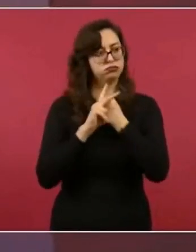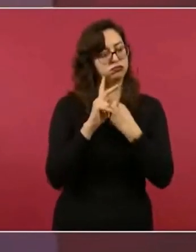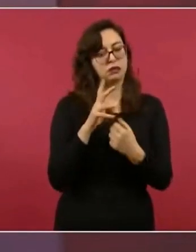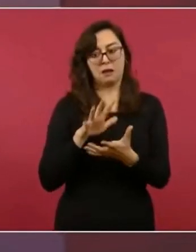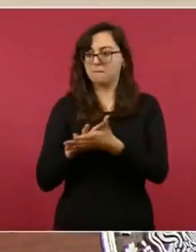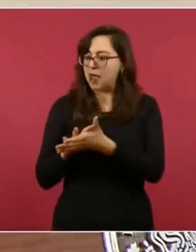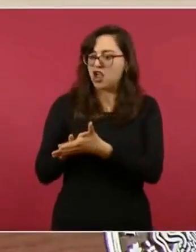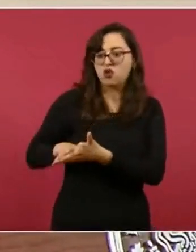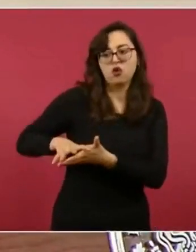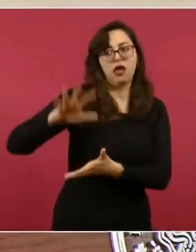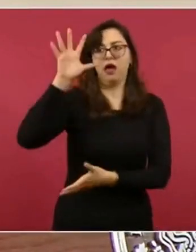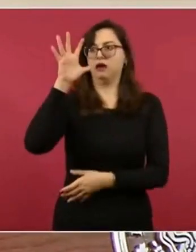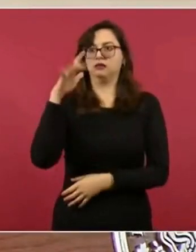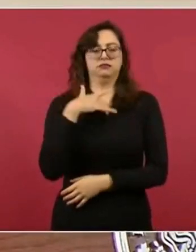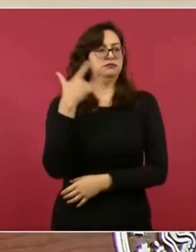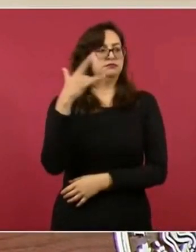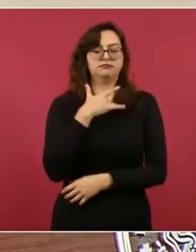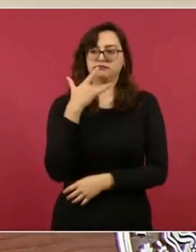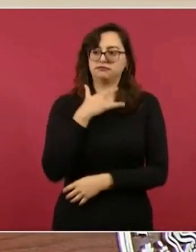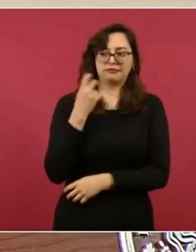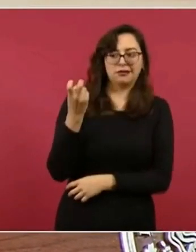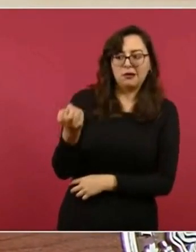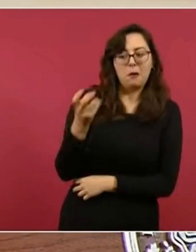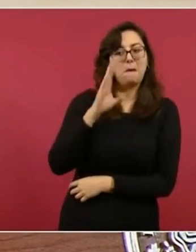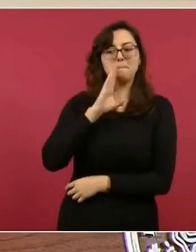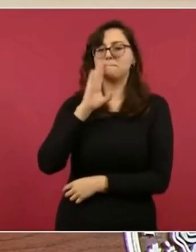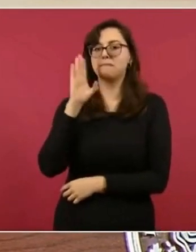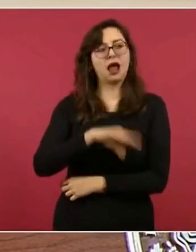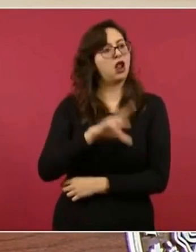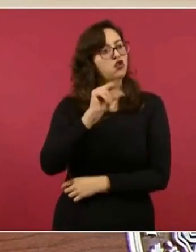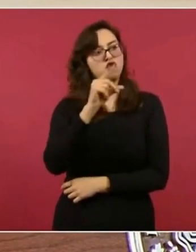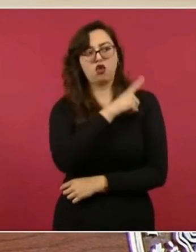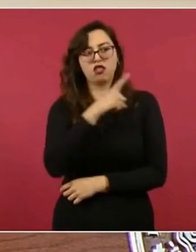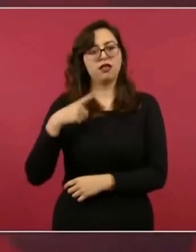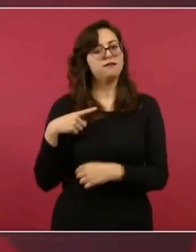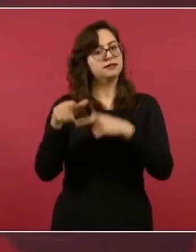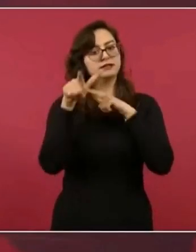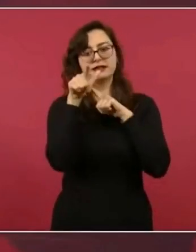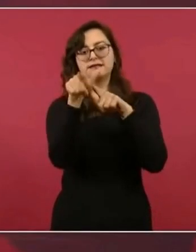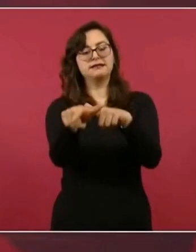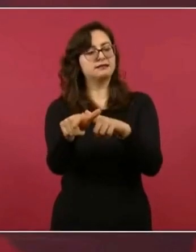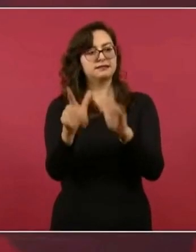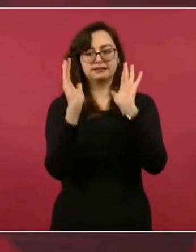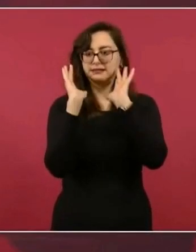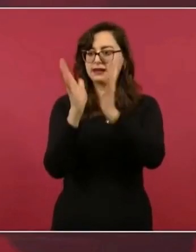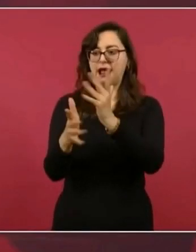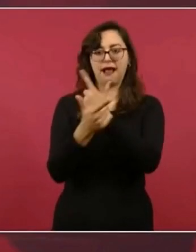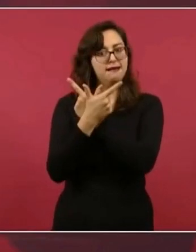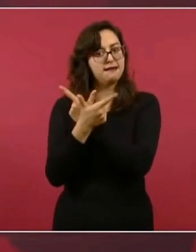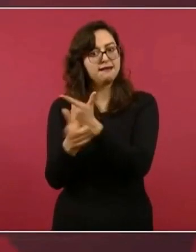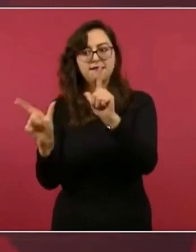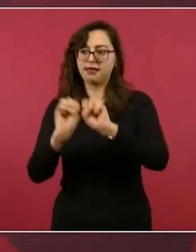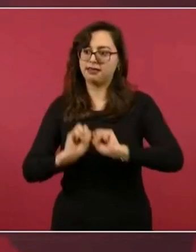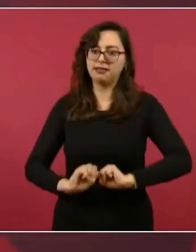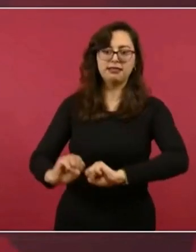mundo está en contra del bloqueo a